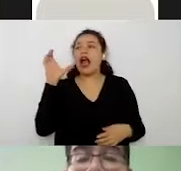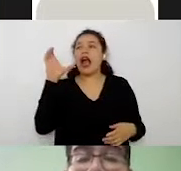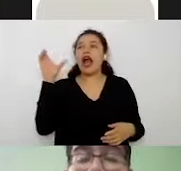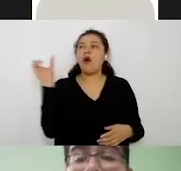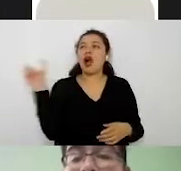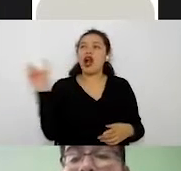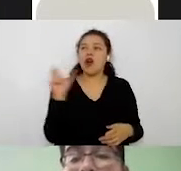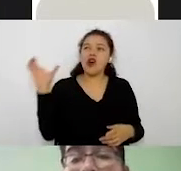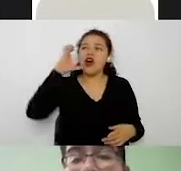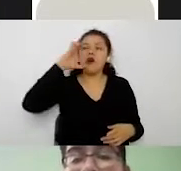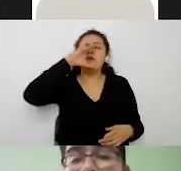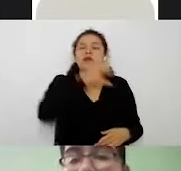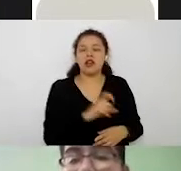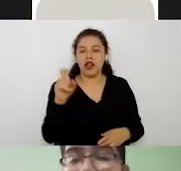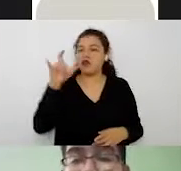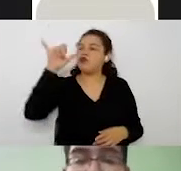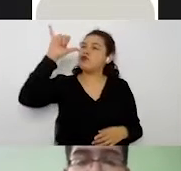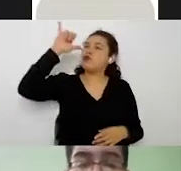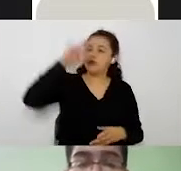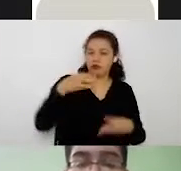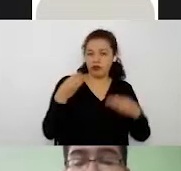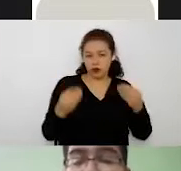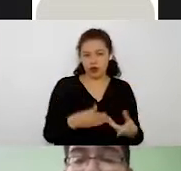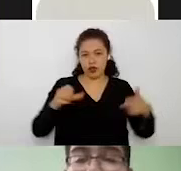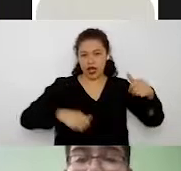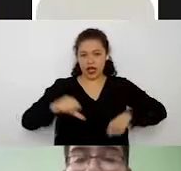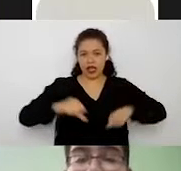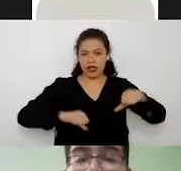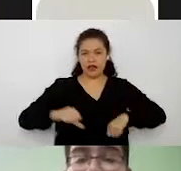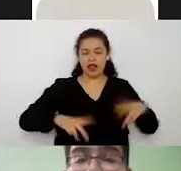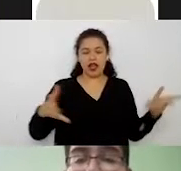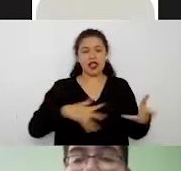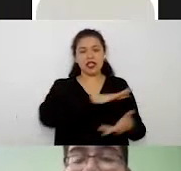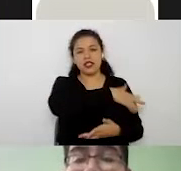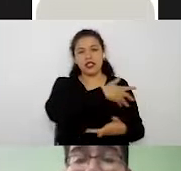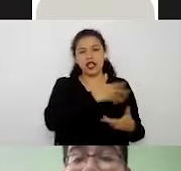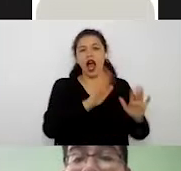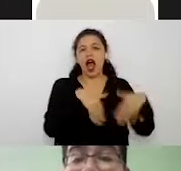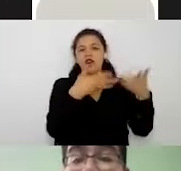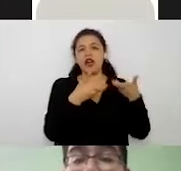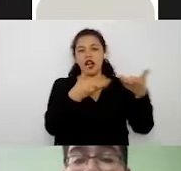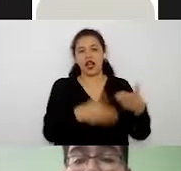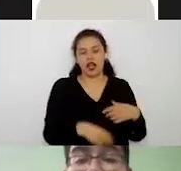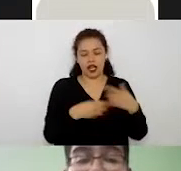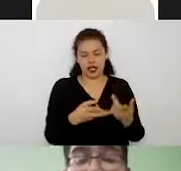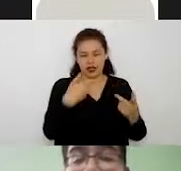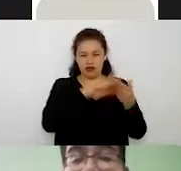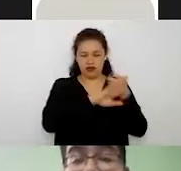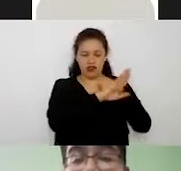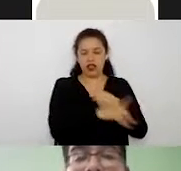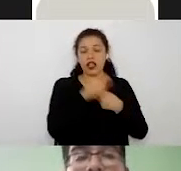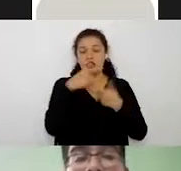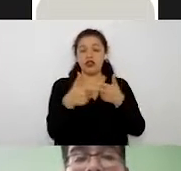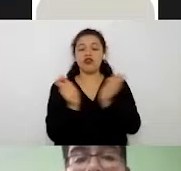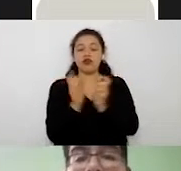actividades al aire libre. Todas esas recomendaciones y todos esos aspectos se ven en la brigada de comunicación, que es precisamente